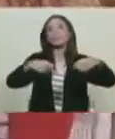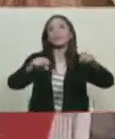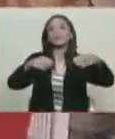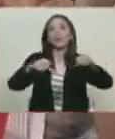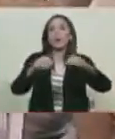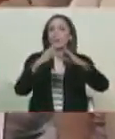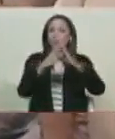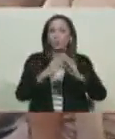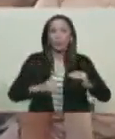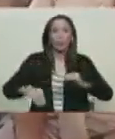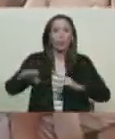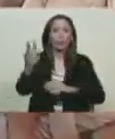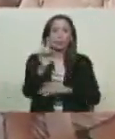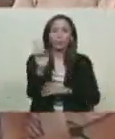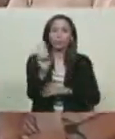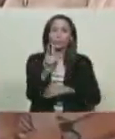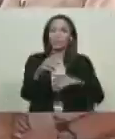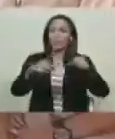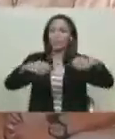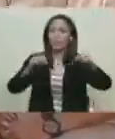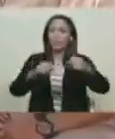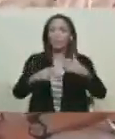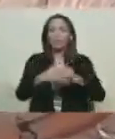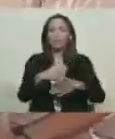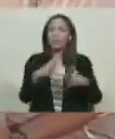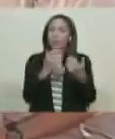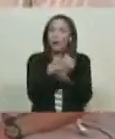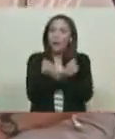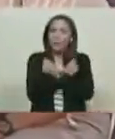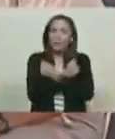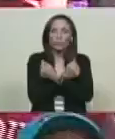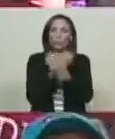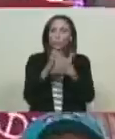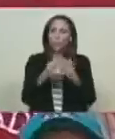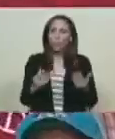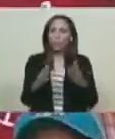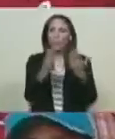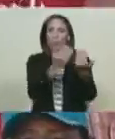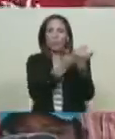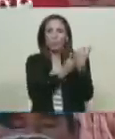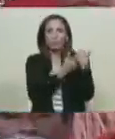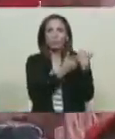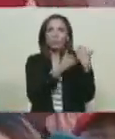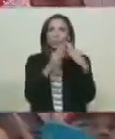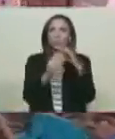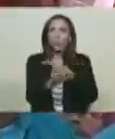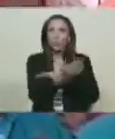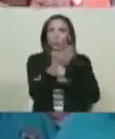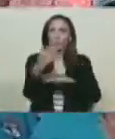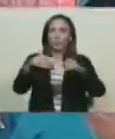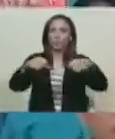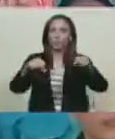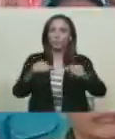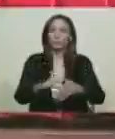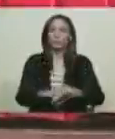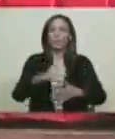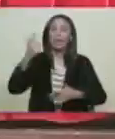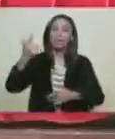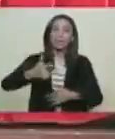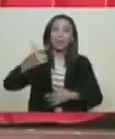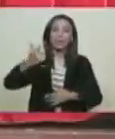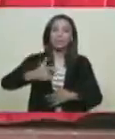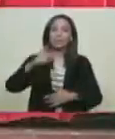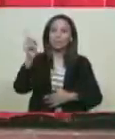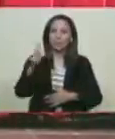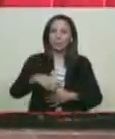todo el país, les envío mi abrazo de cariño y compromiso. A los taxistas de todo el